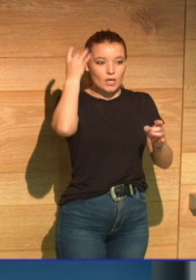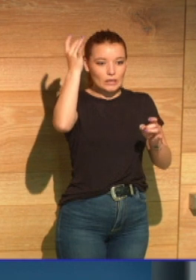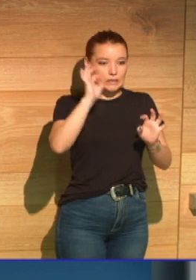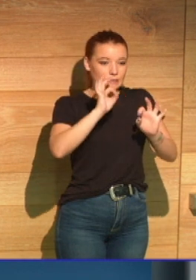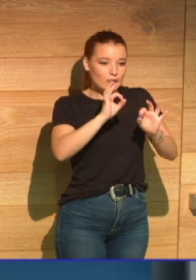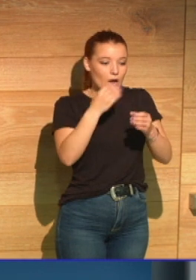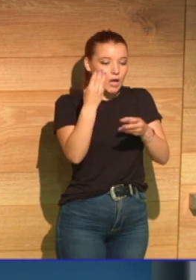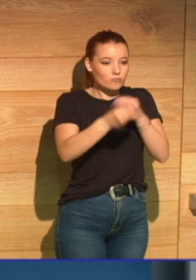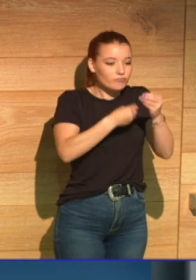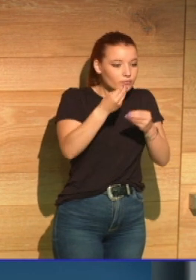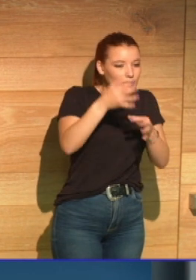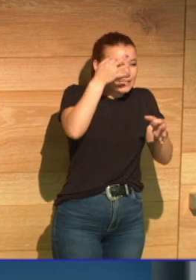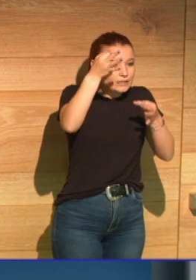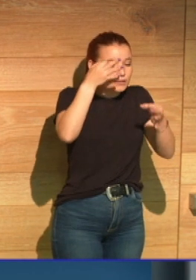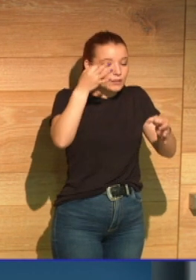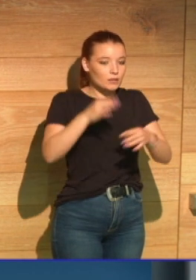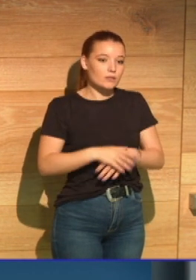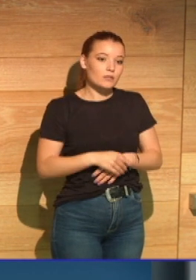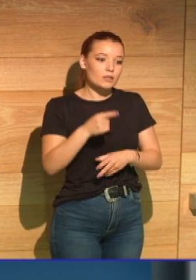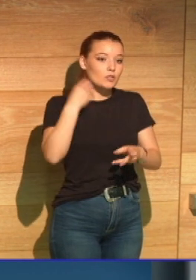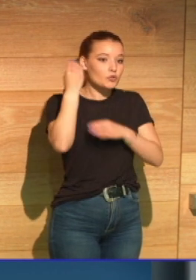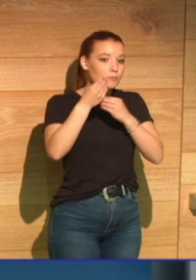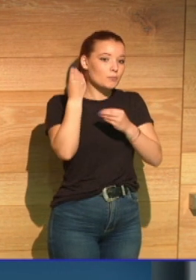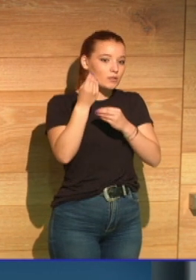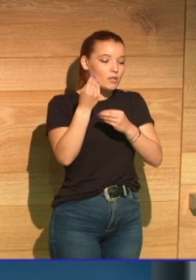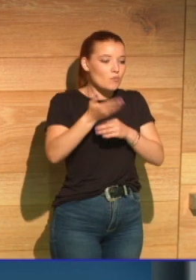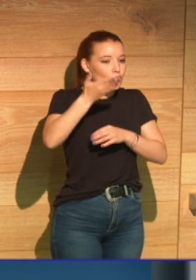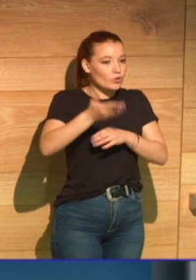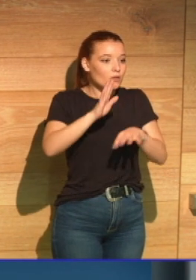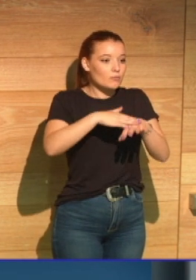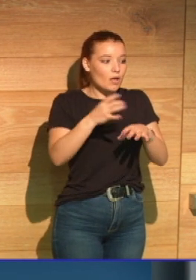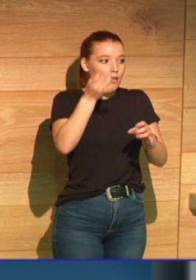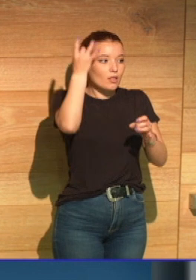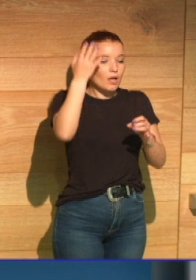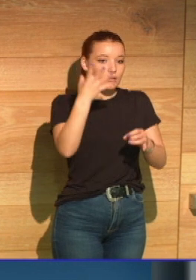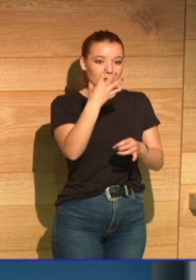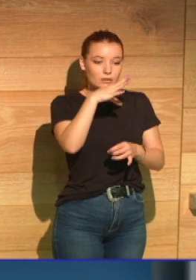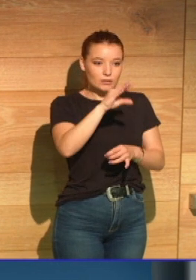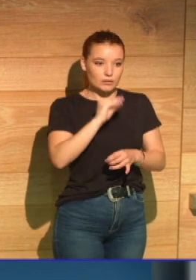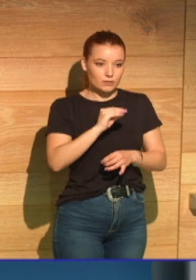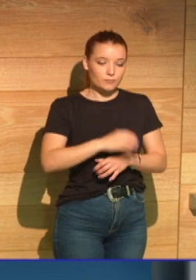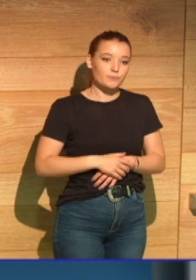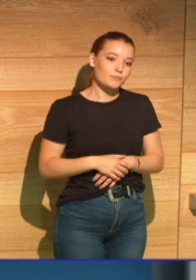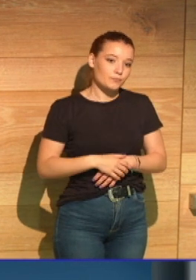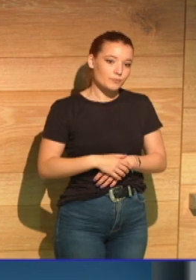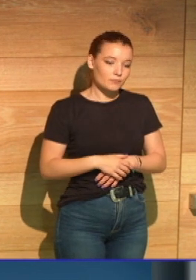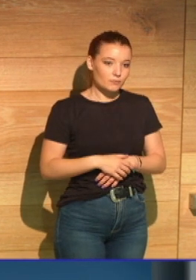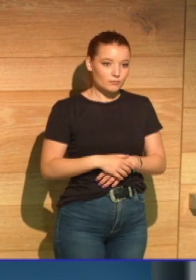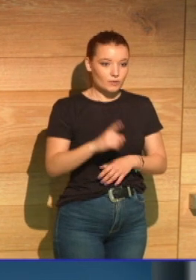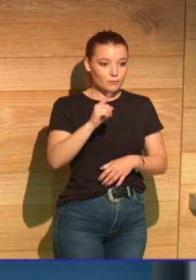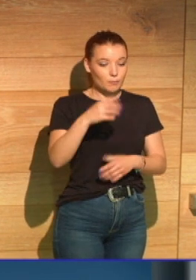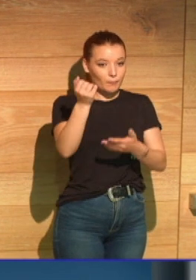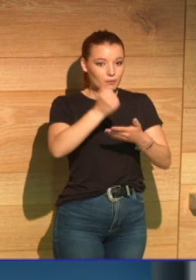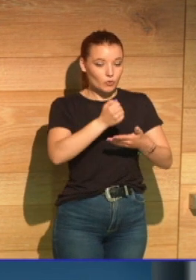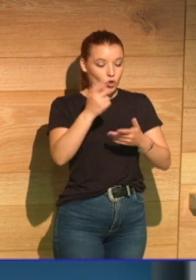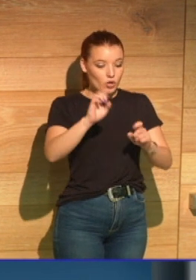de lo que ellos resignifican como fundamental para entender la misma idea de la historia natural y la reflexión del patrimonio natural desde